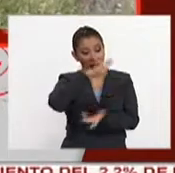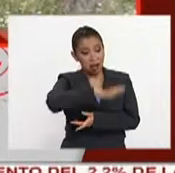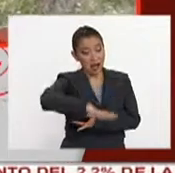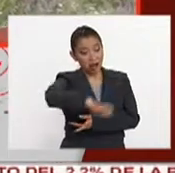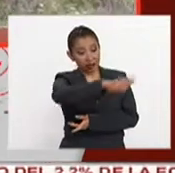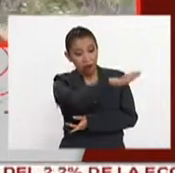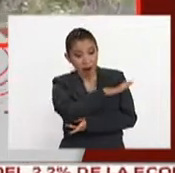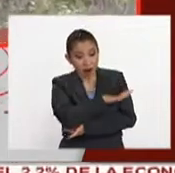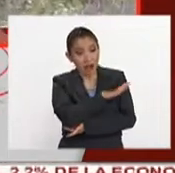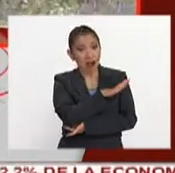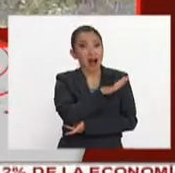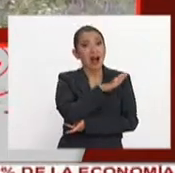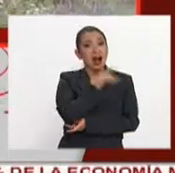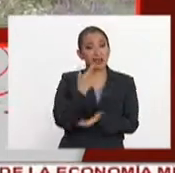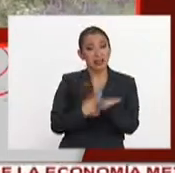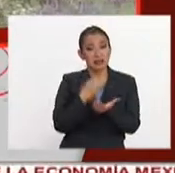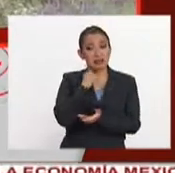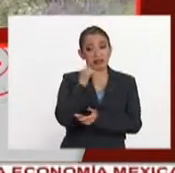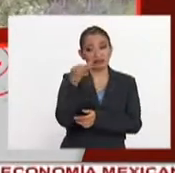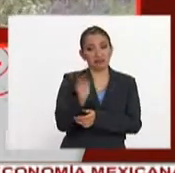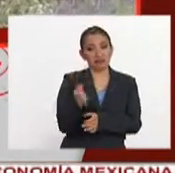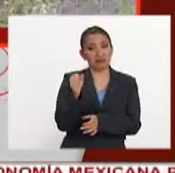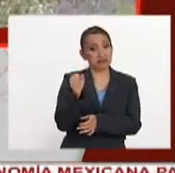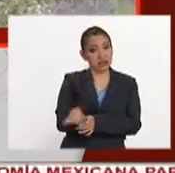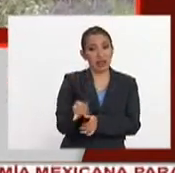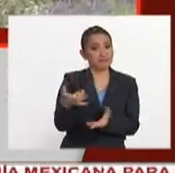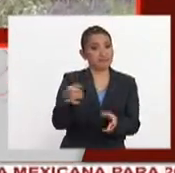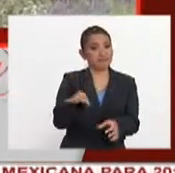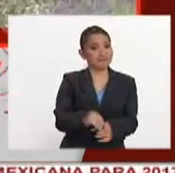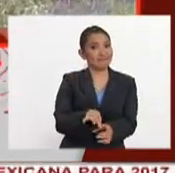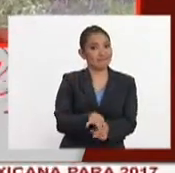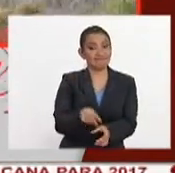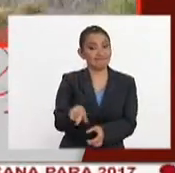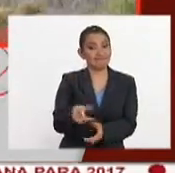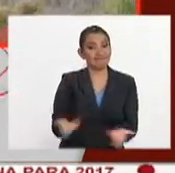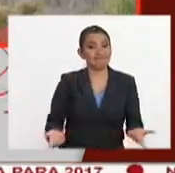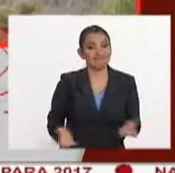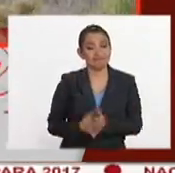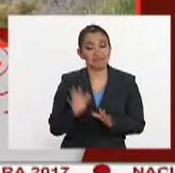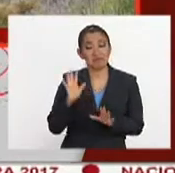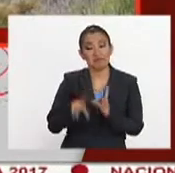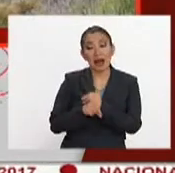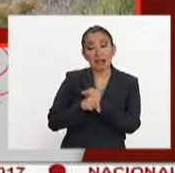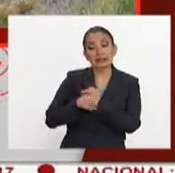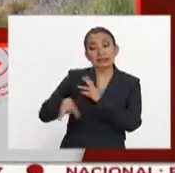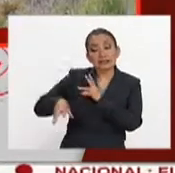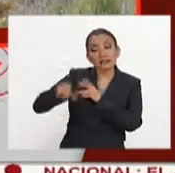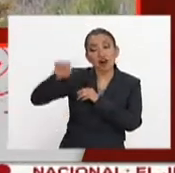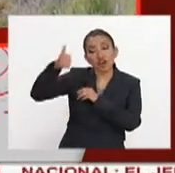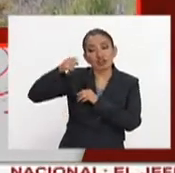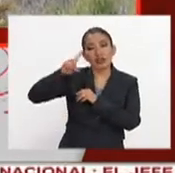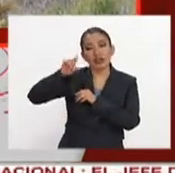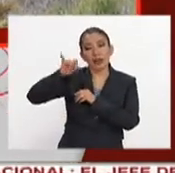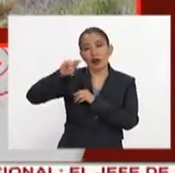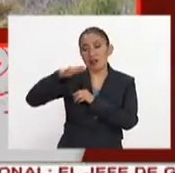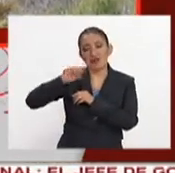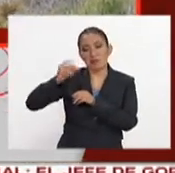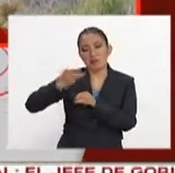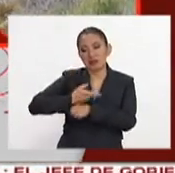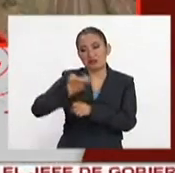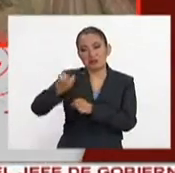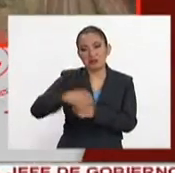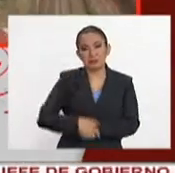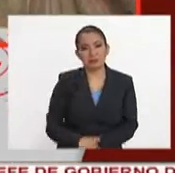de la bancada de republicanos en el Senado votara por esta legislación, más un número específico de demócratas, que no va a